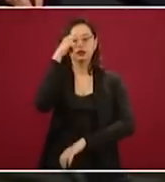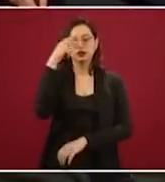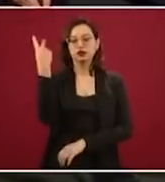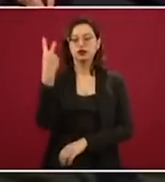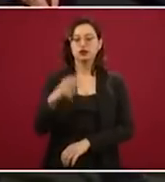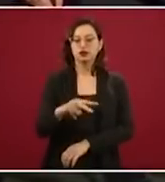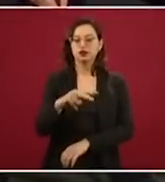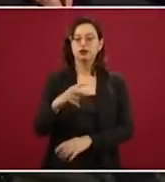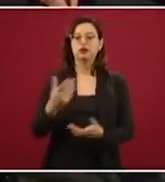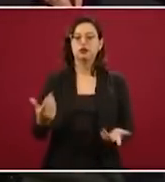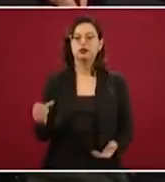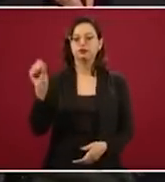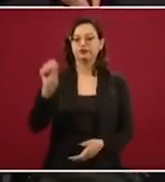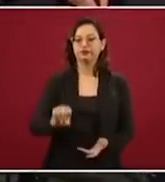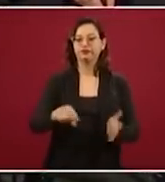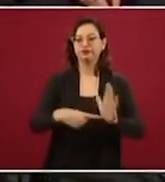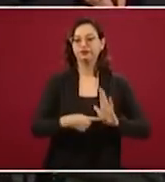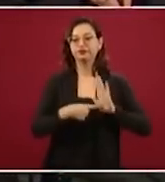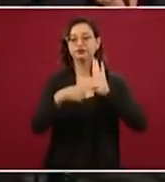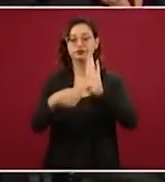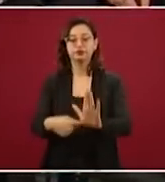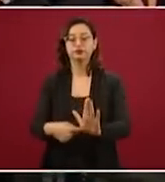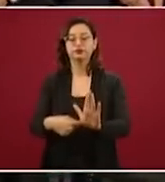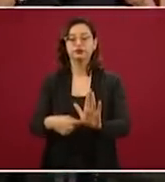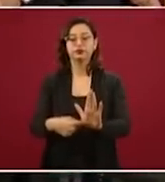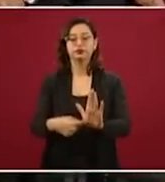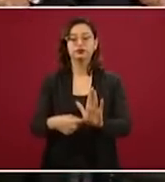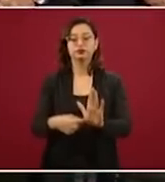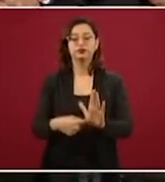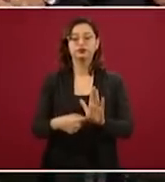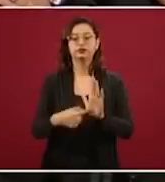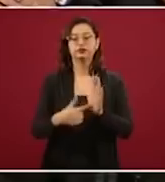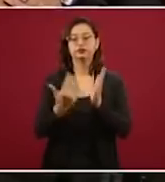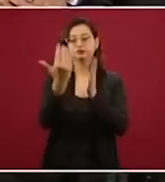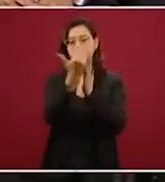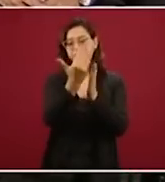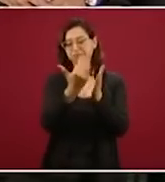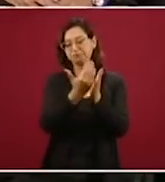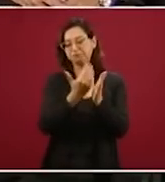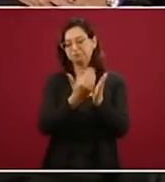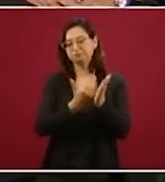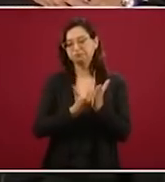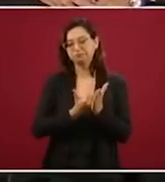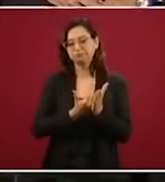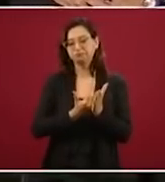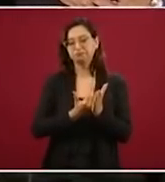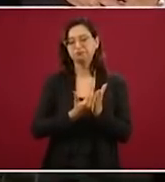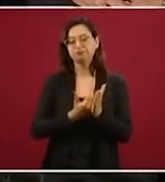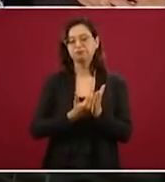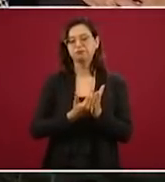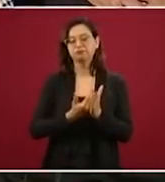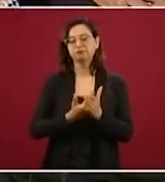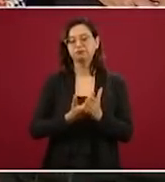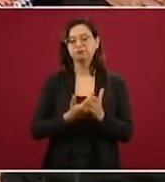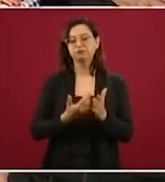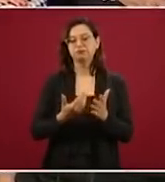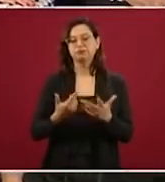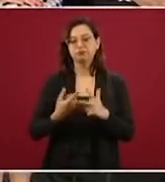a dar a conocer el procedimiento para la